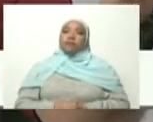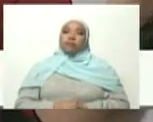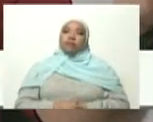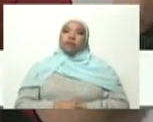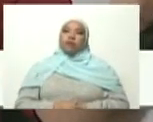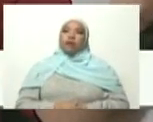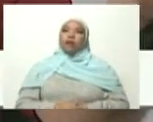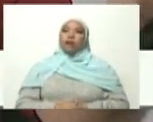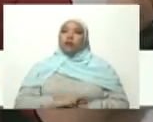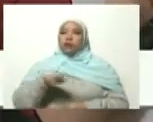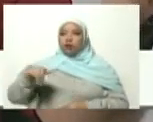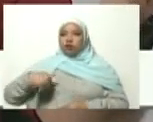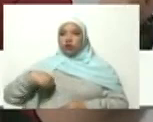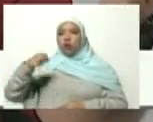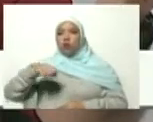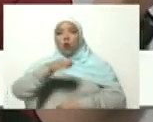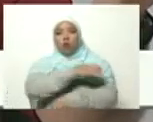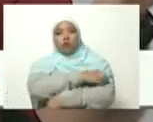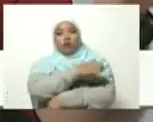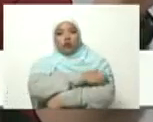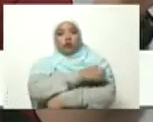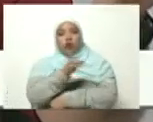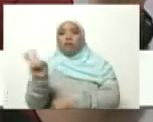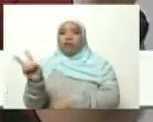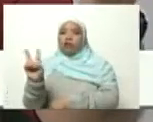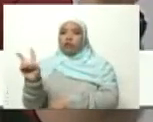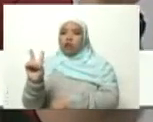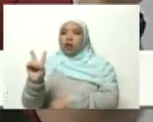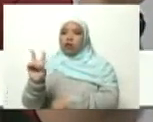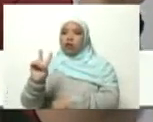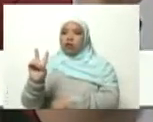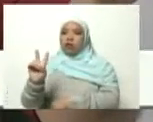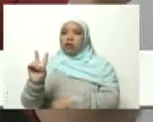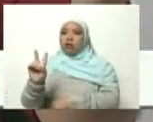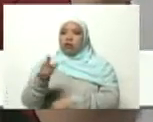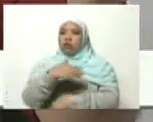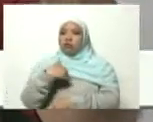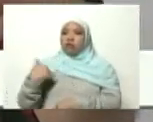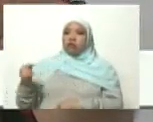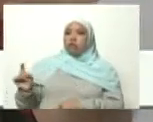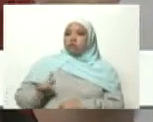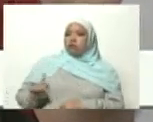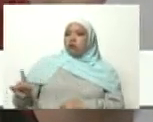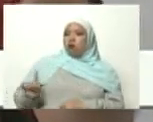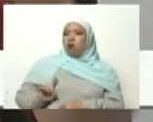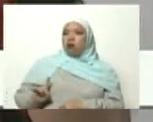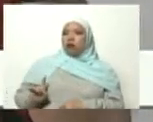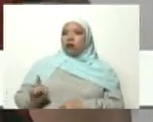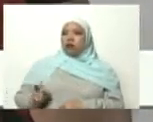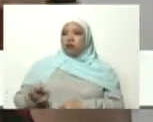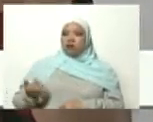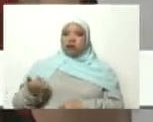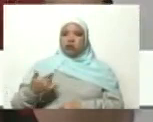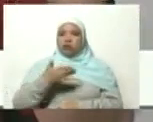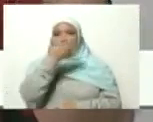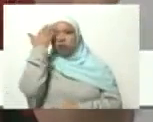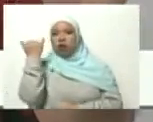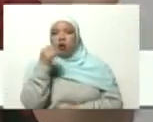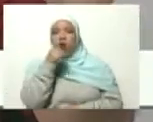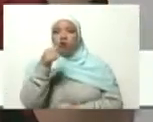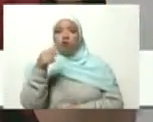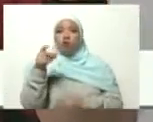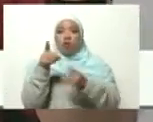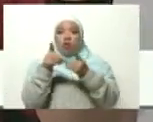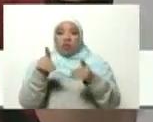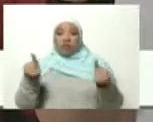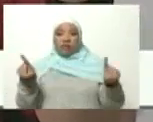Así, estos sectores opositores que hacen vida en Venezuela, cuando tienen, no, vale, hablen con ellos, que están casi que se van, están todos divididos, el